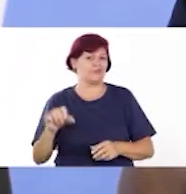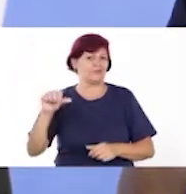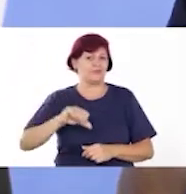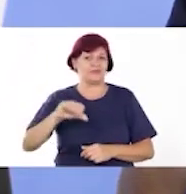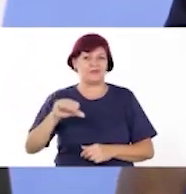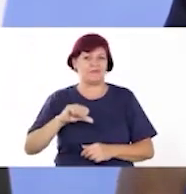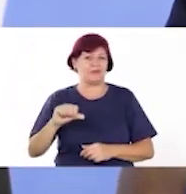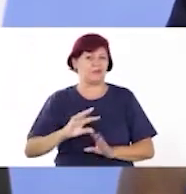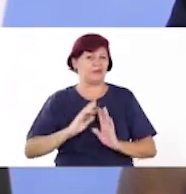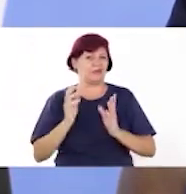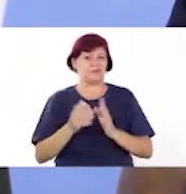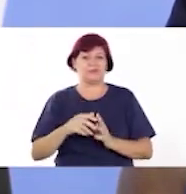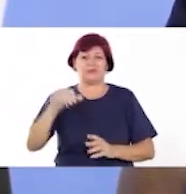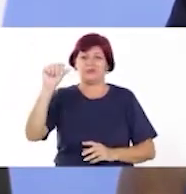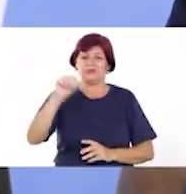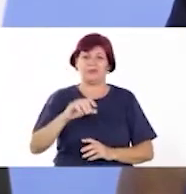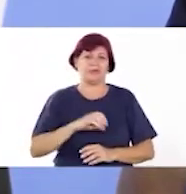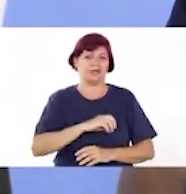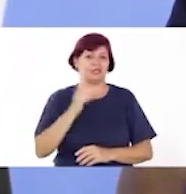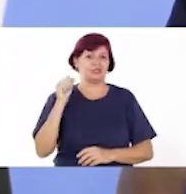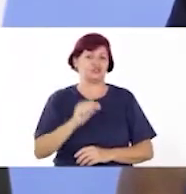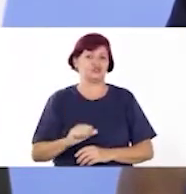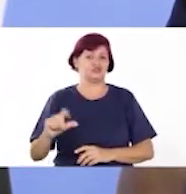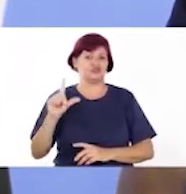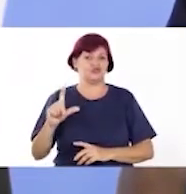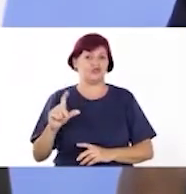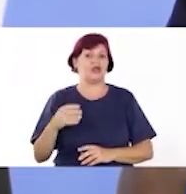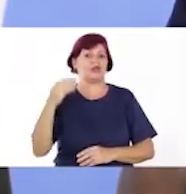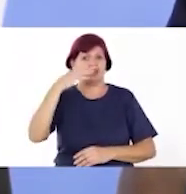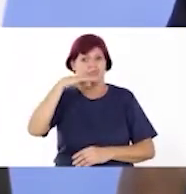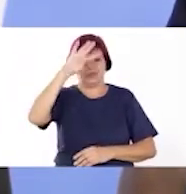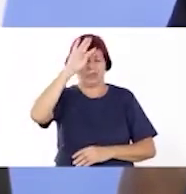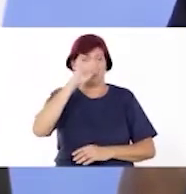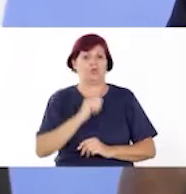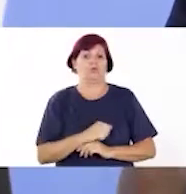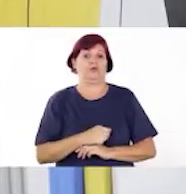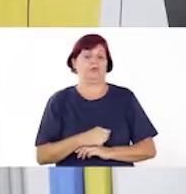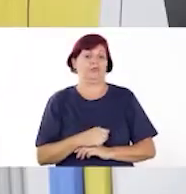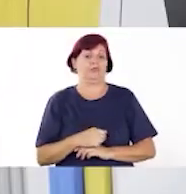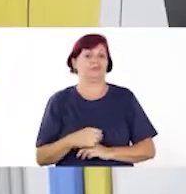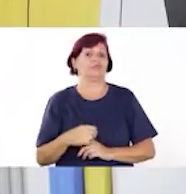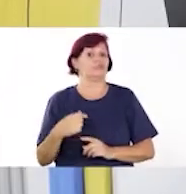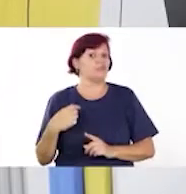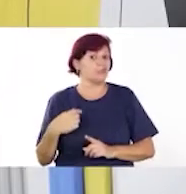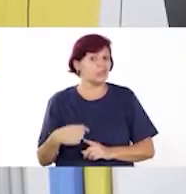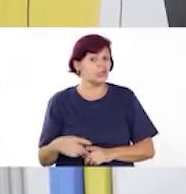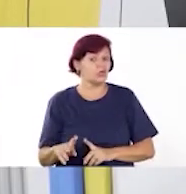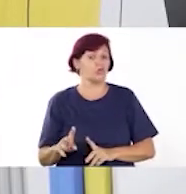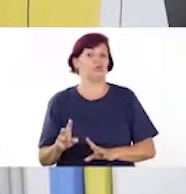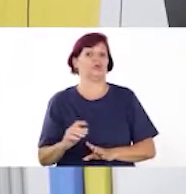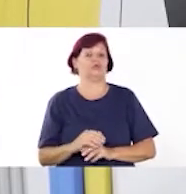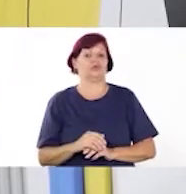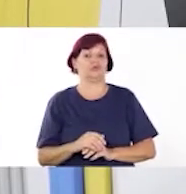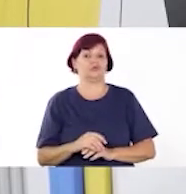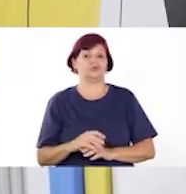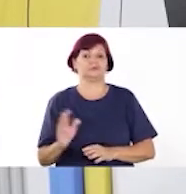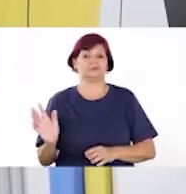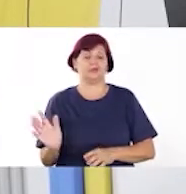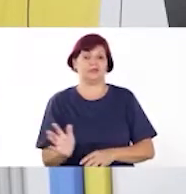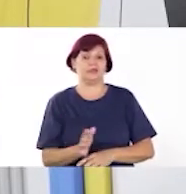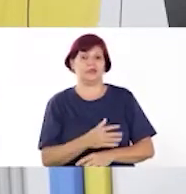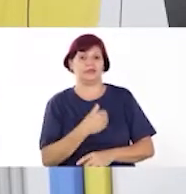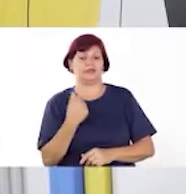a agravar los males sociales, los males de la República y en consecuencia se va a